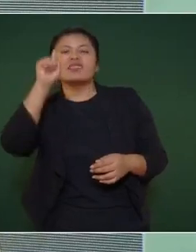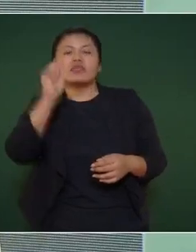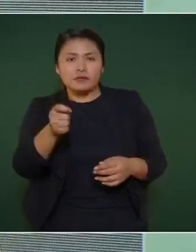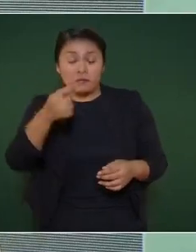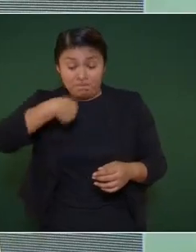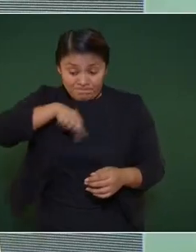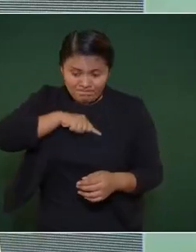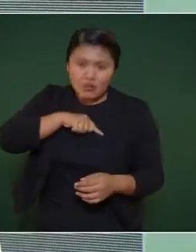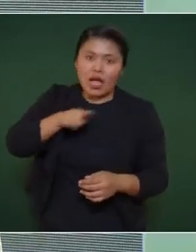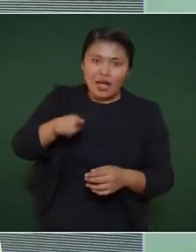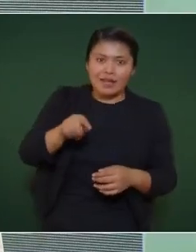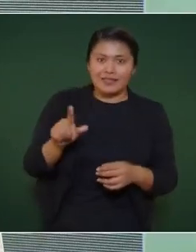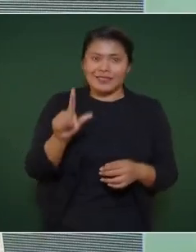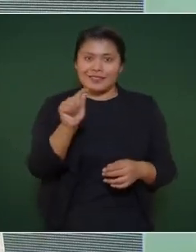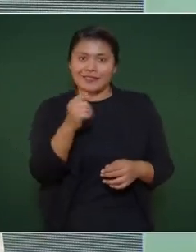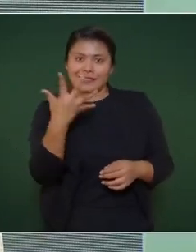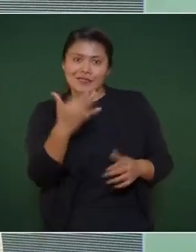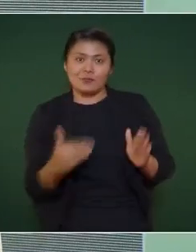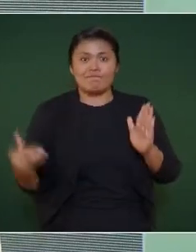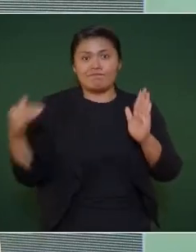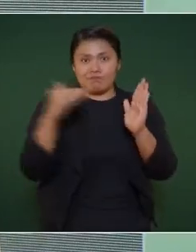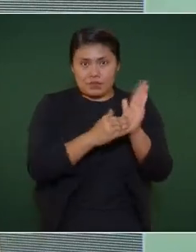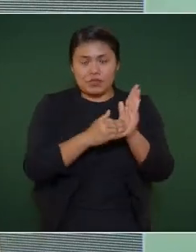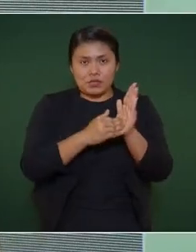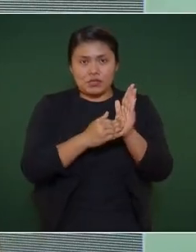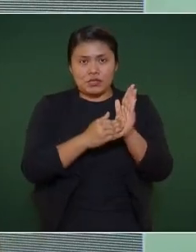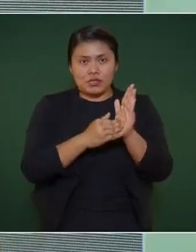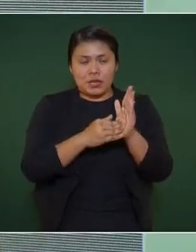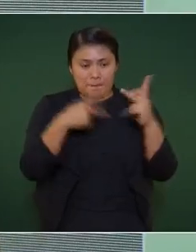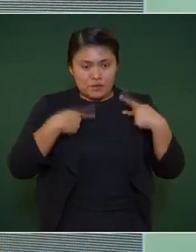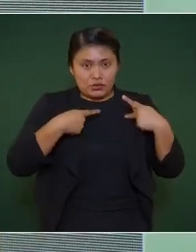75,000 trabajadores de la salud.